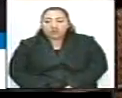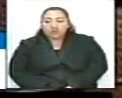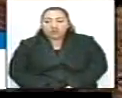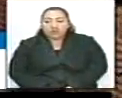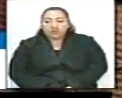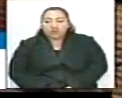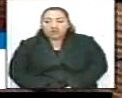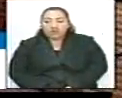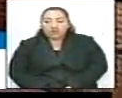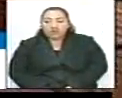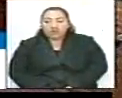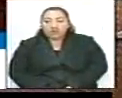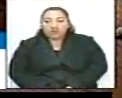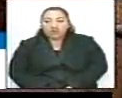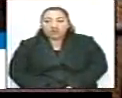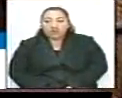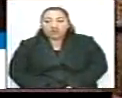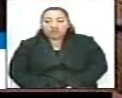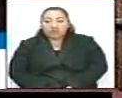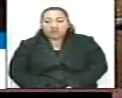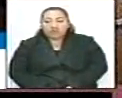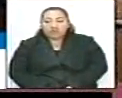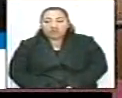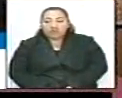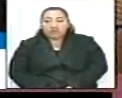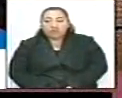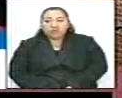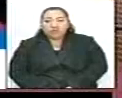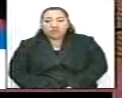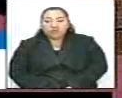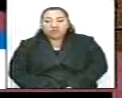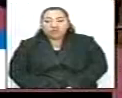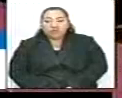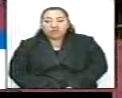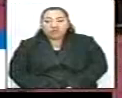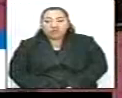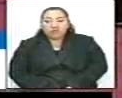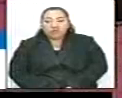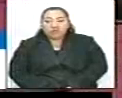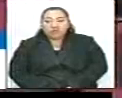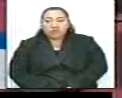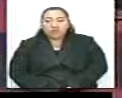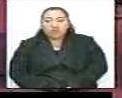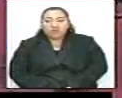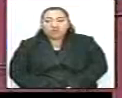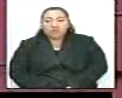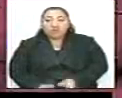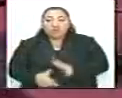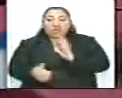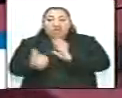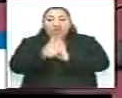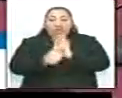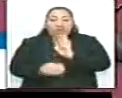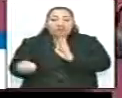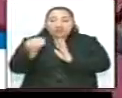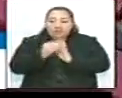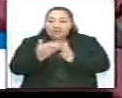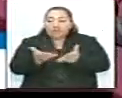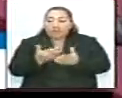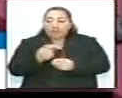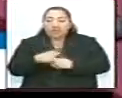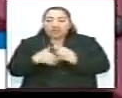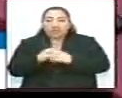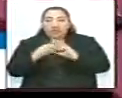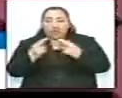Muchísimas gracias, congresista Valdivia. Bueno, ya vamos a agendar este tema. Hay un conjunto de pedidos que se han hecho para